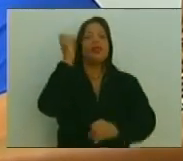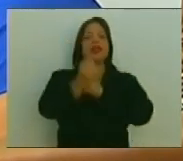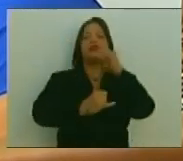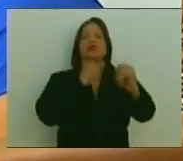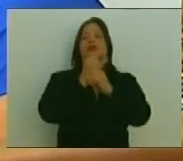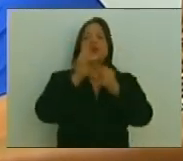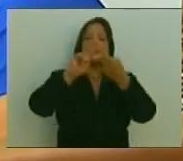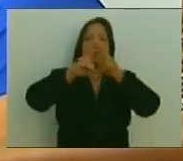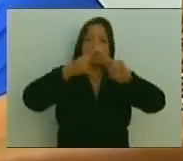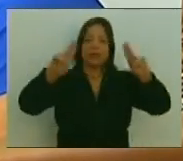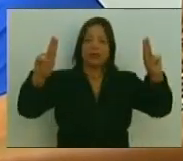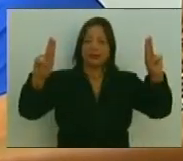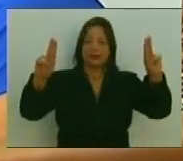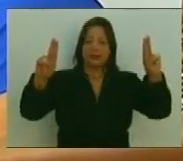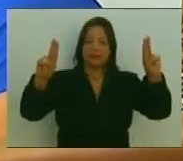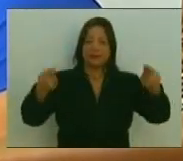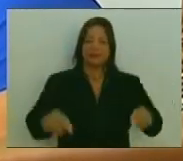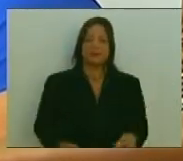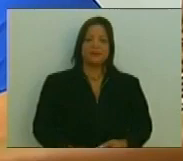de la Paz.